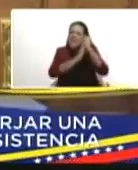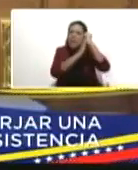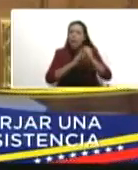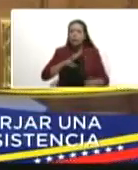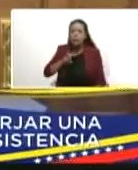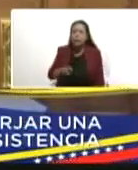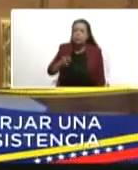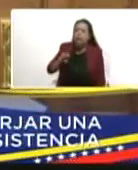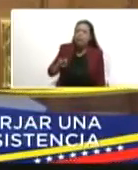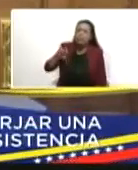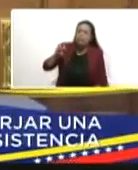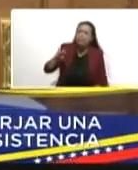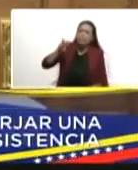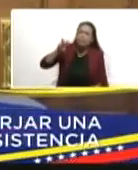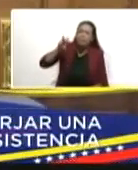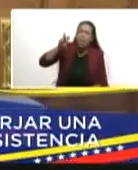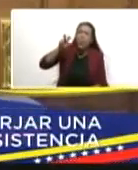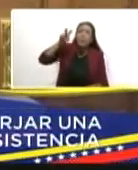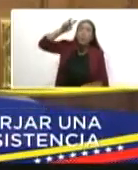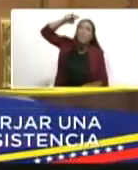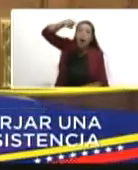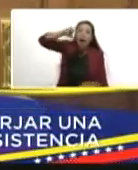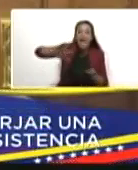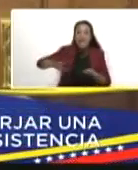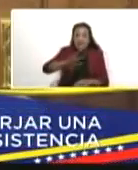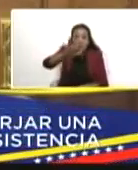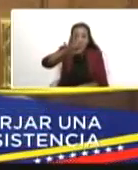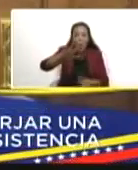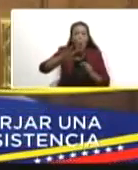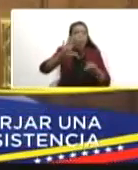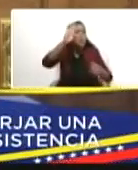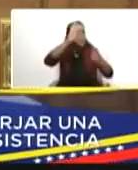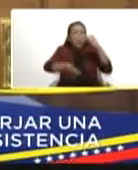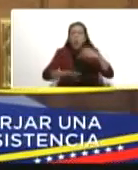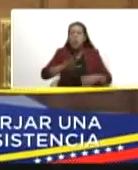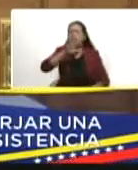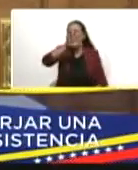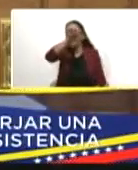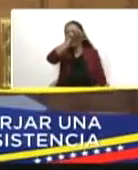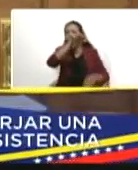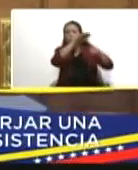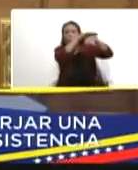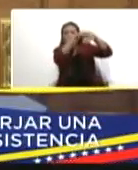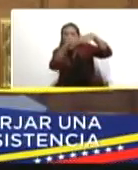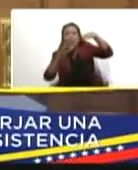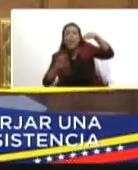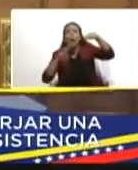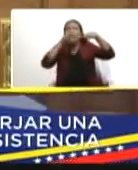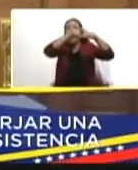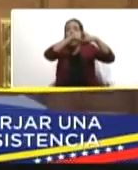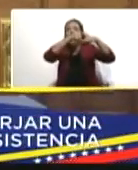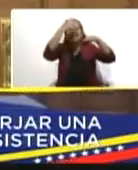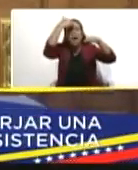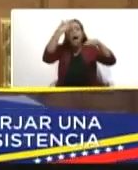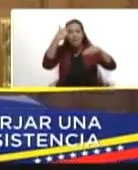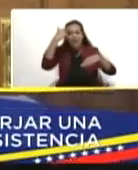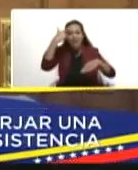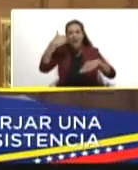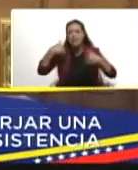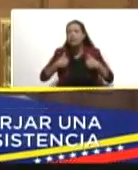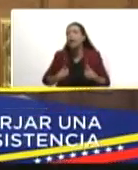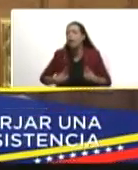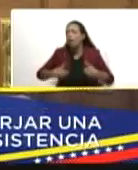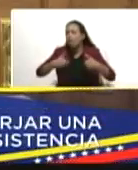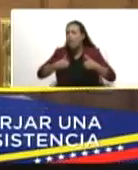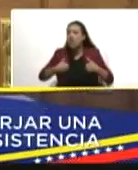montaña quienes suben al guara repano siempre o escalan cualquiera de nuestras montañas saben lo que digo